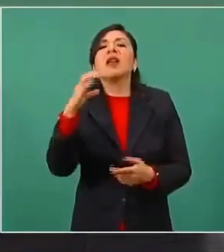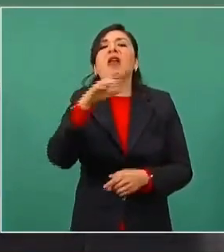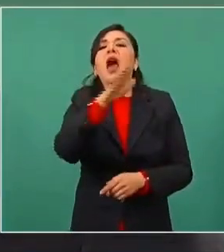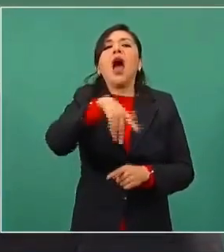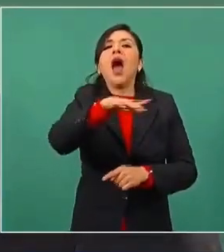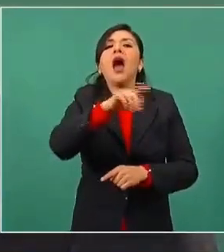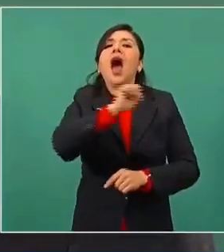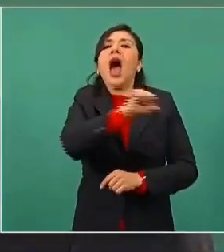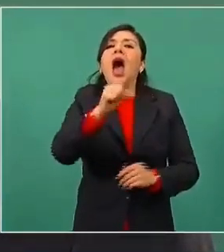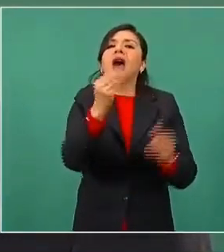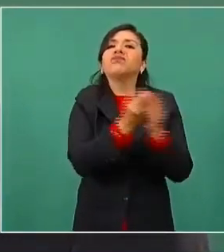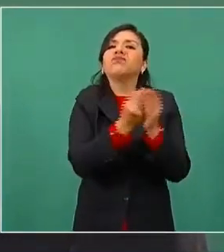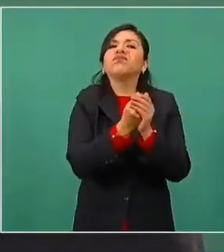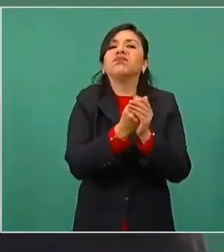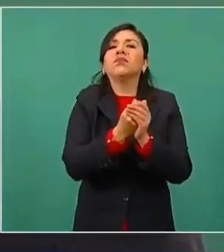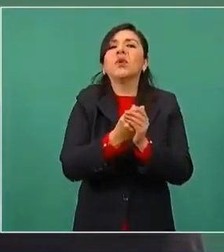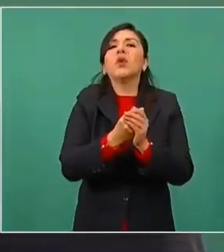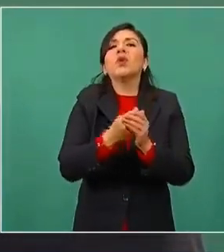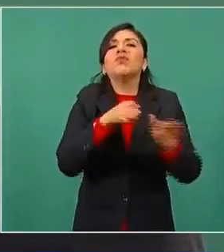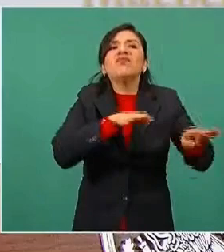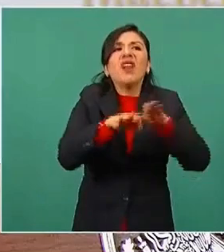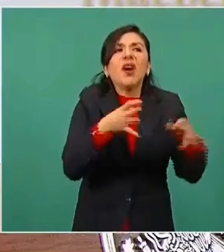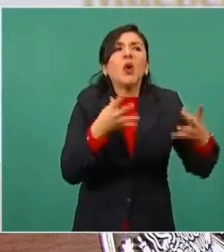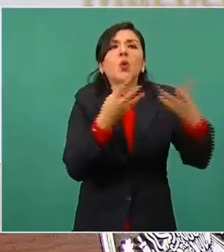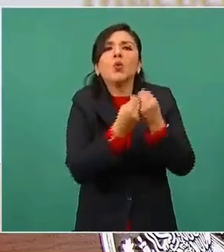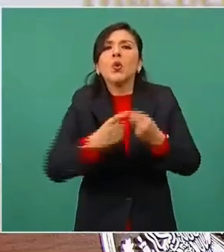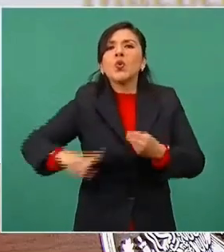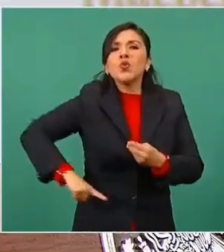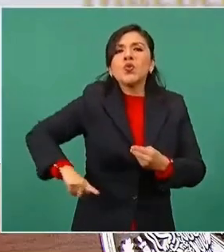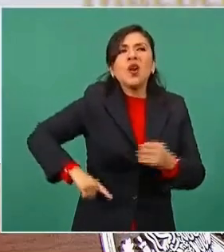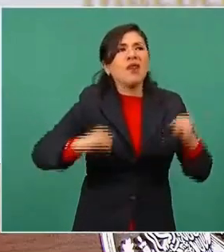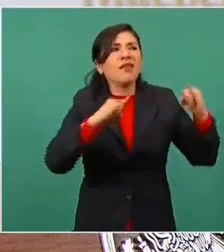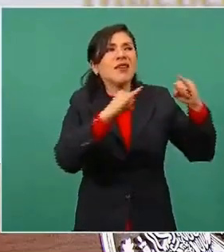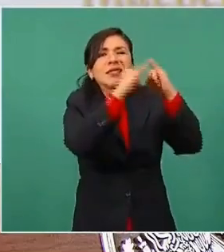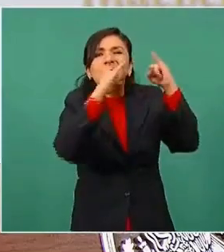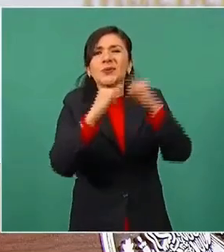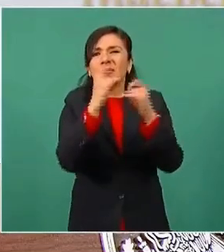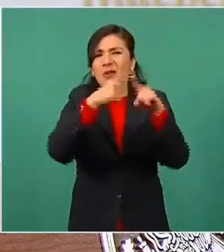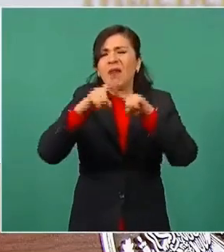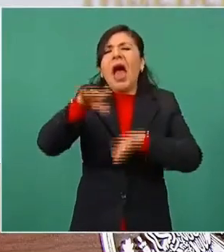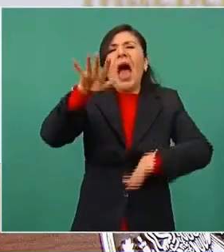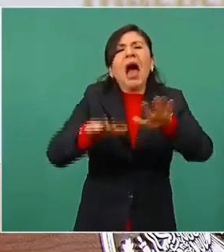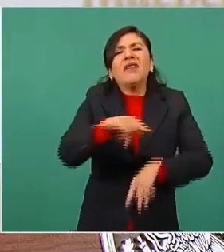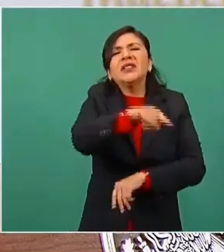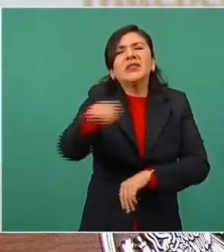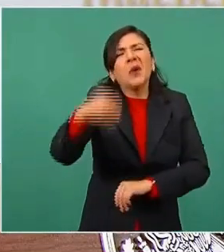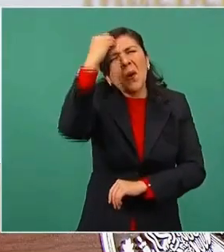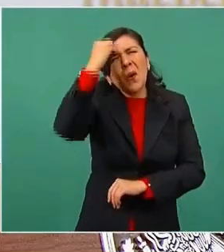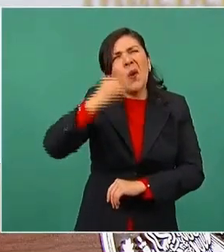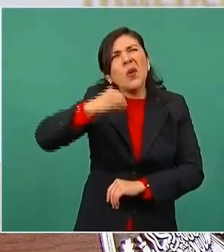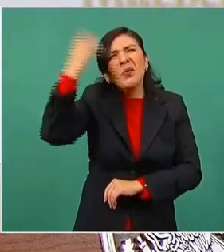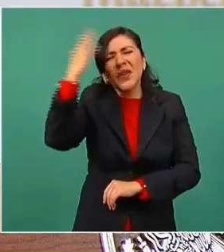blanco, porque eso suele olvidarse.